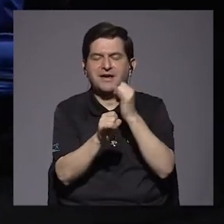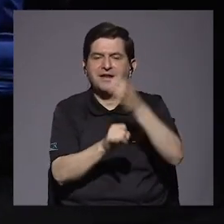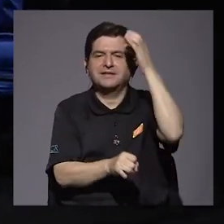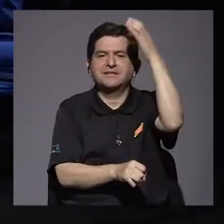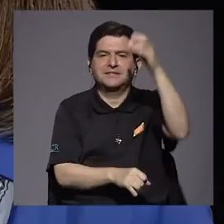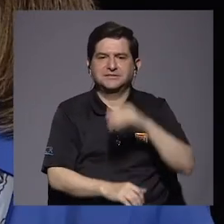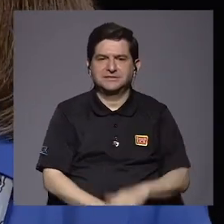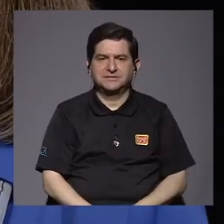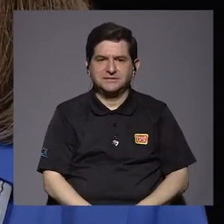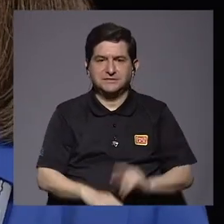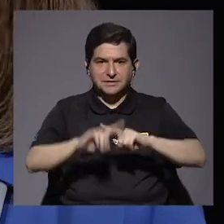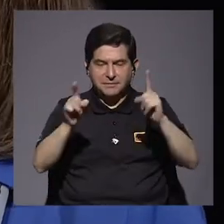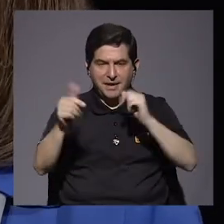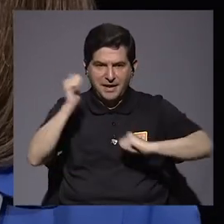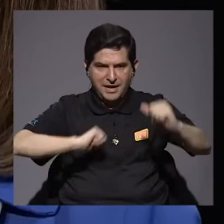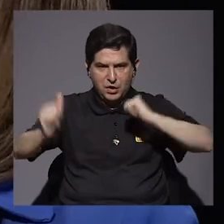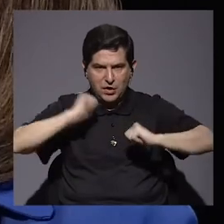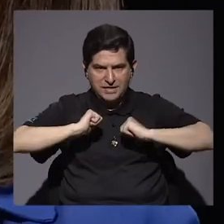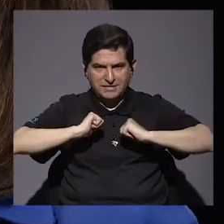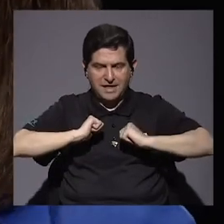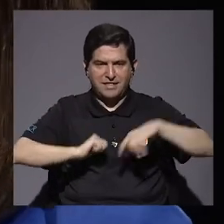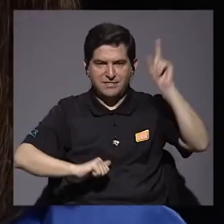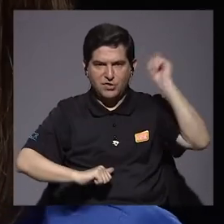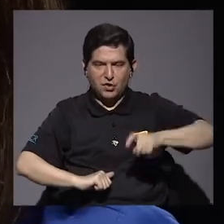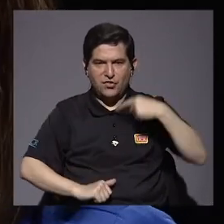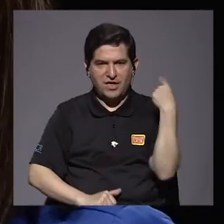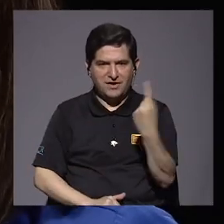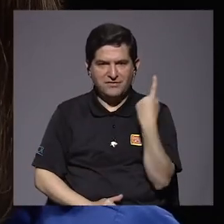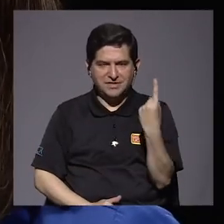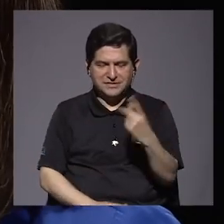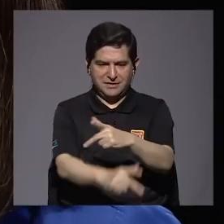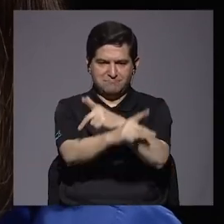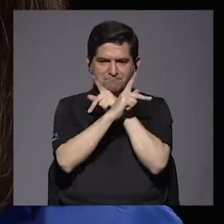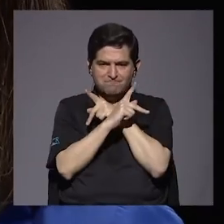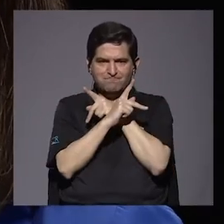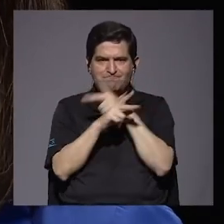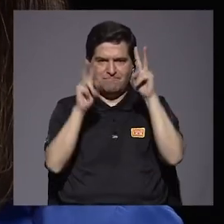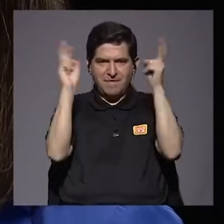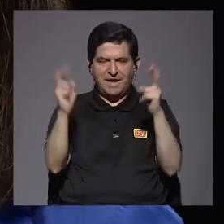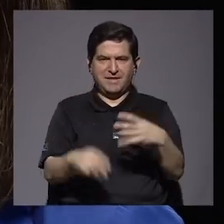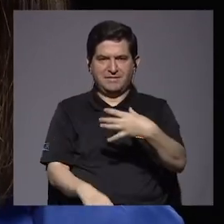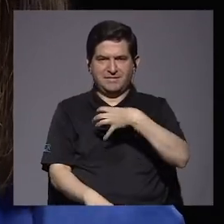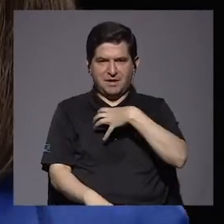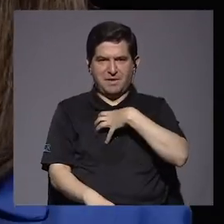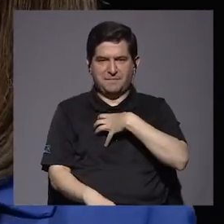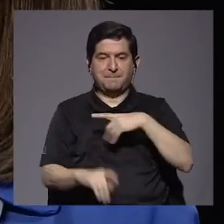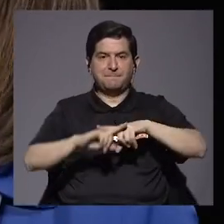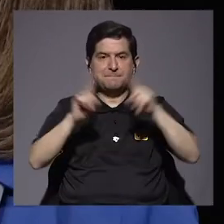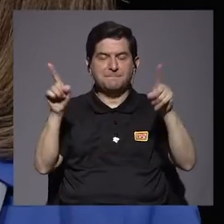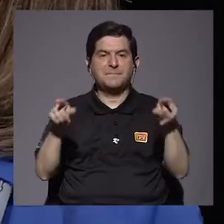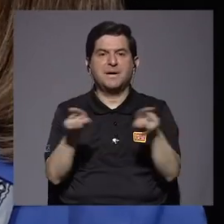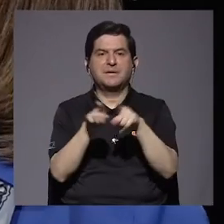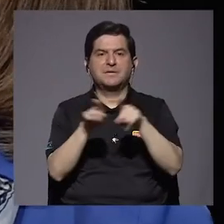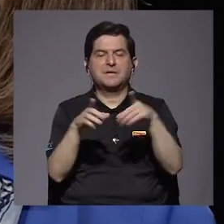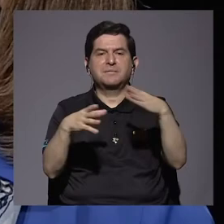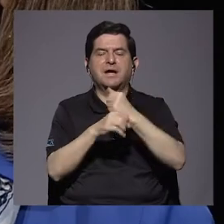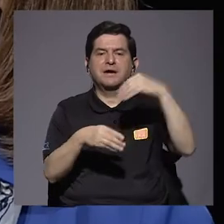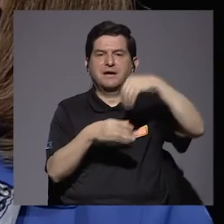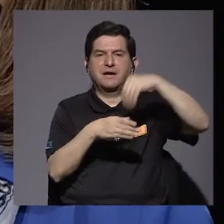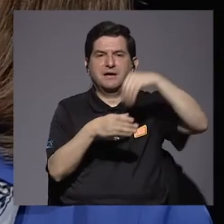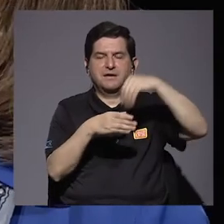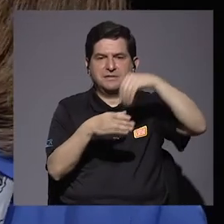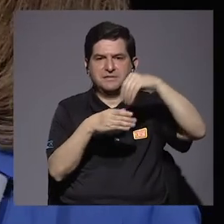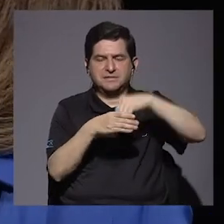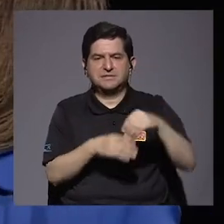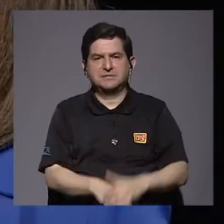de la cultura, pero el teatro debe estar siempre protegido en materia patrimonial, pero tiene que hacerse una inversión